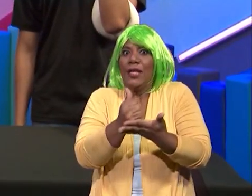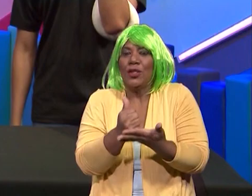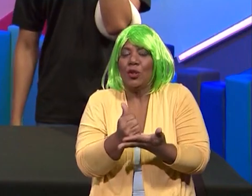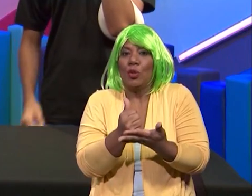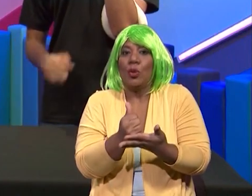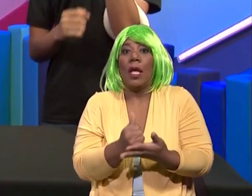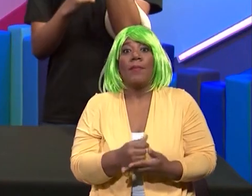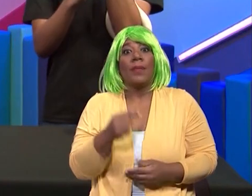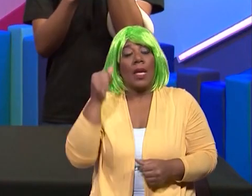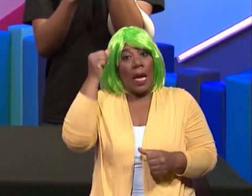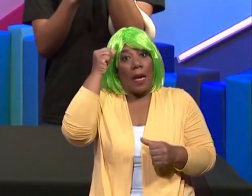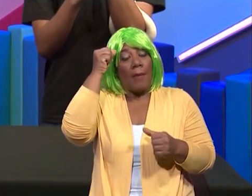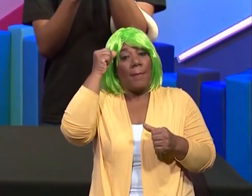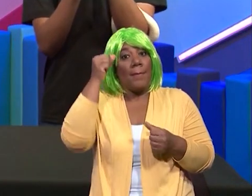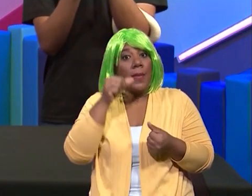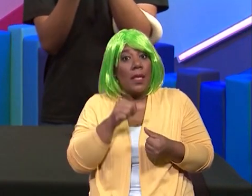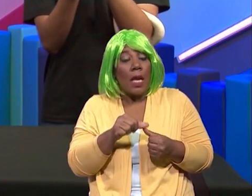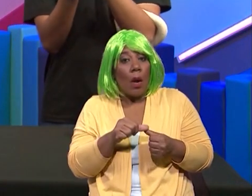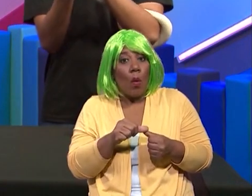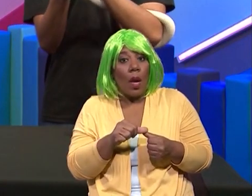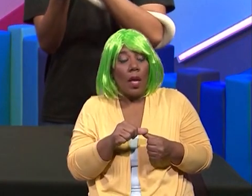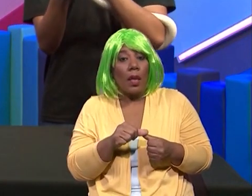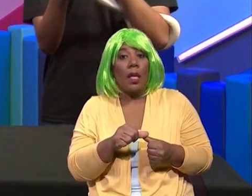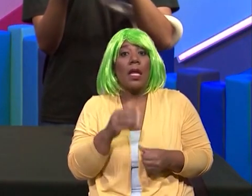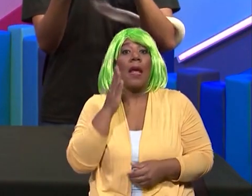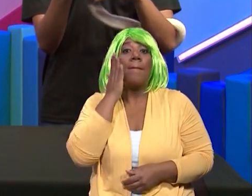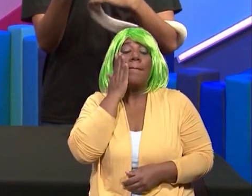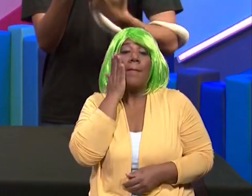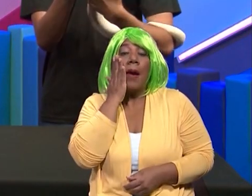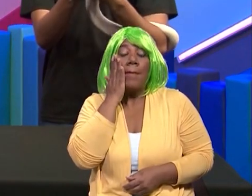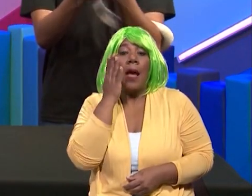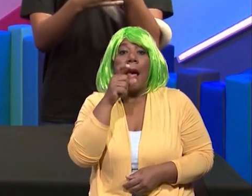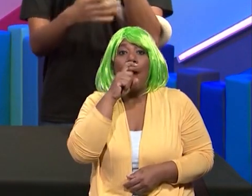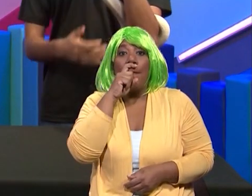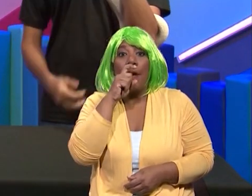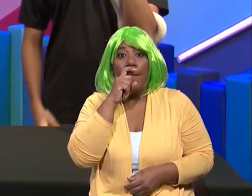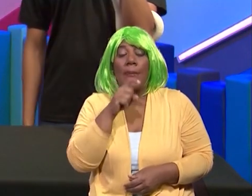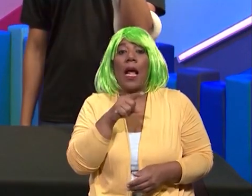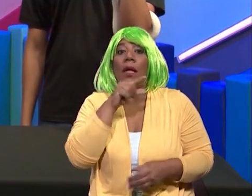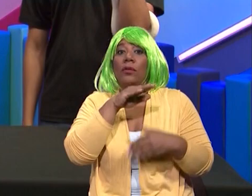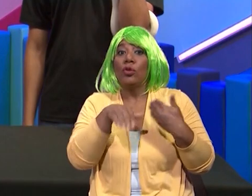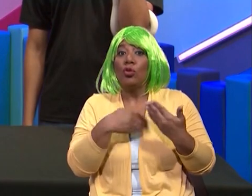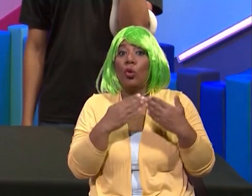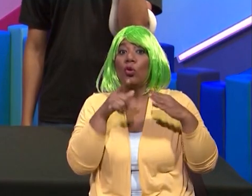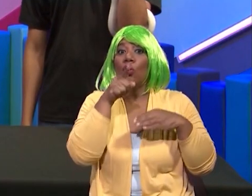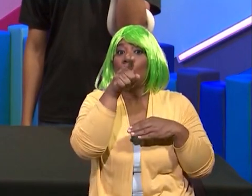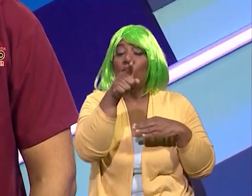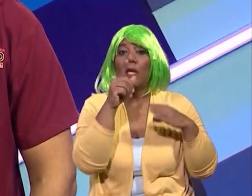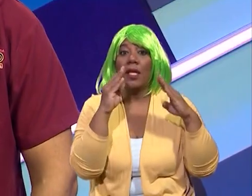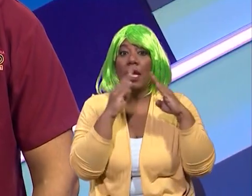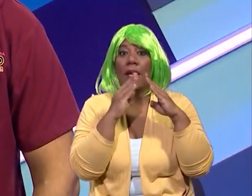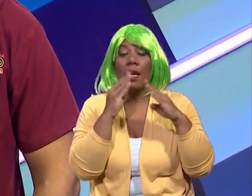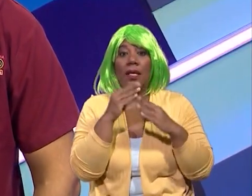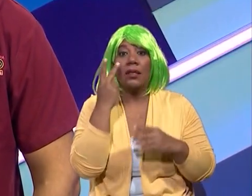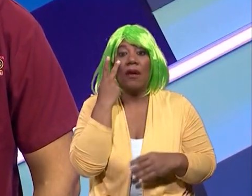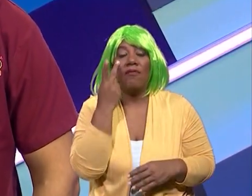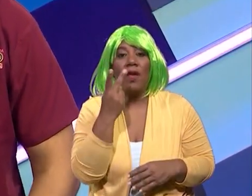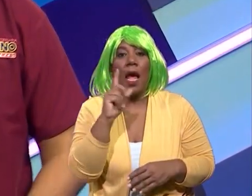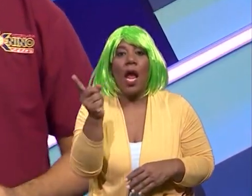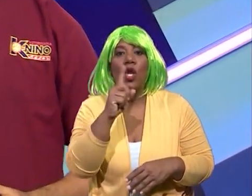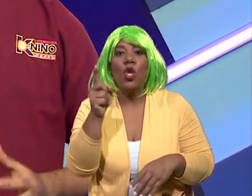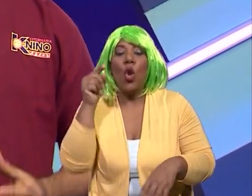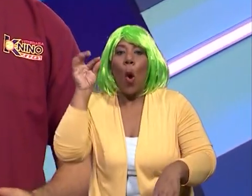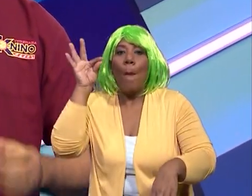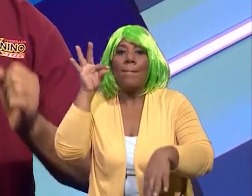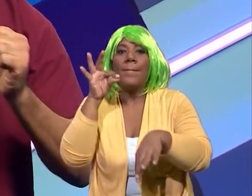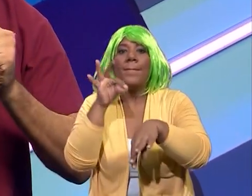término correcto, las serpientes, mamás, papás, todo en casa, las serpientes no pican.